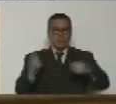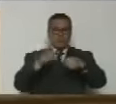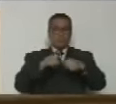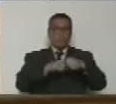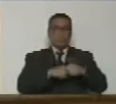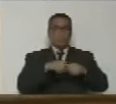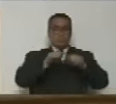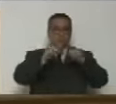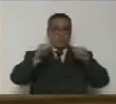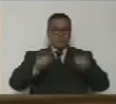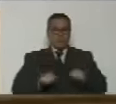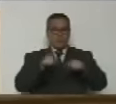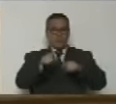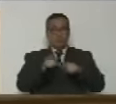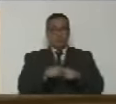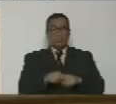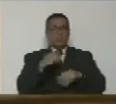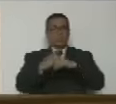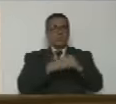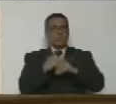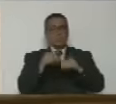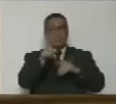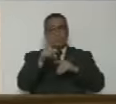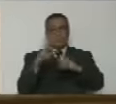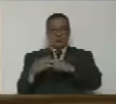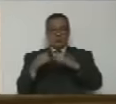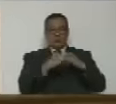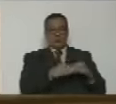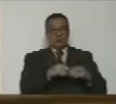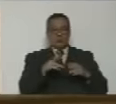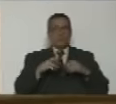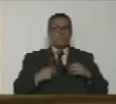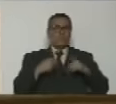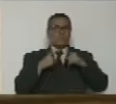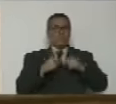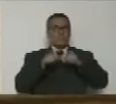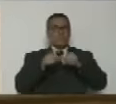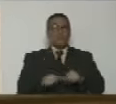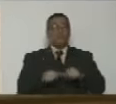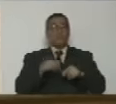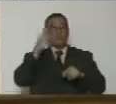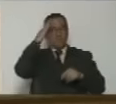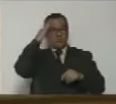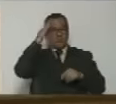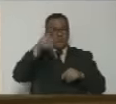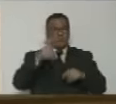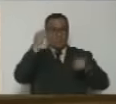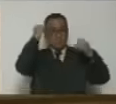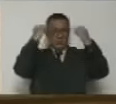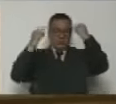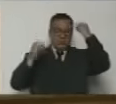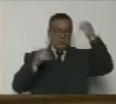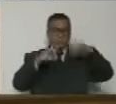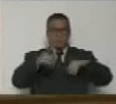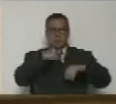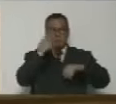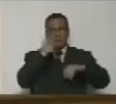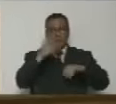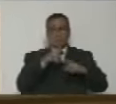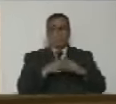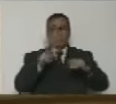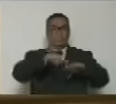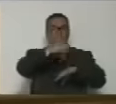y articulación que surjan entre ellas, con la finalidad de mantener la coherencia con las estrategias y políticas de